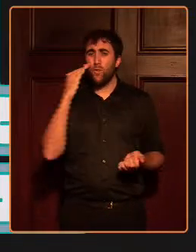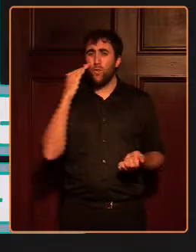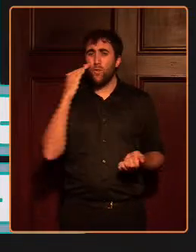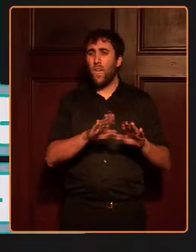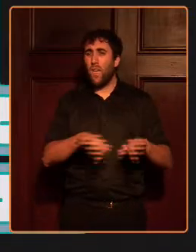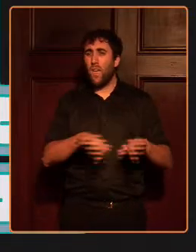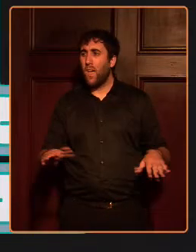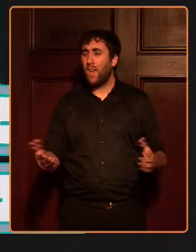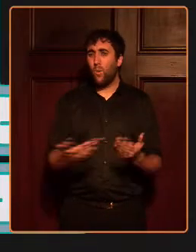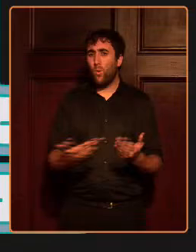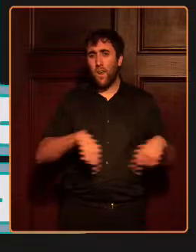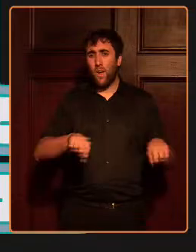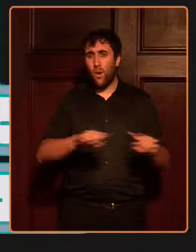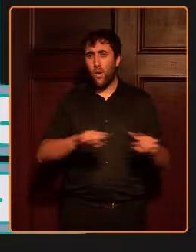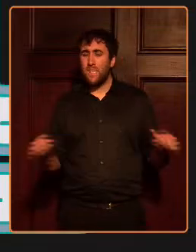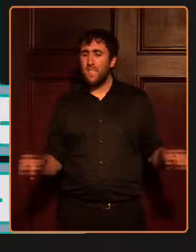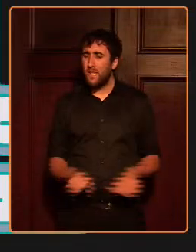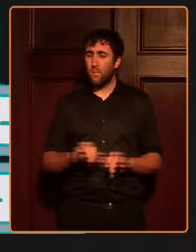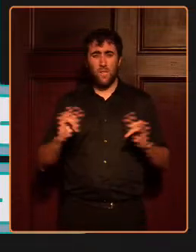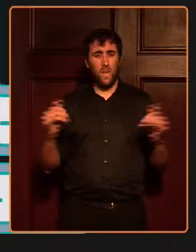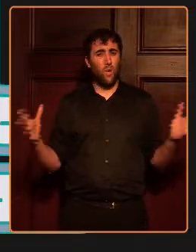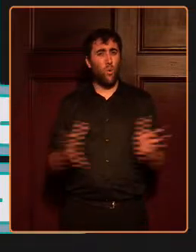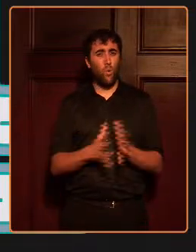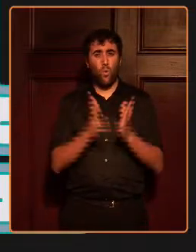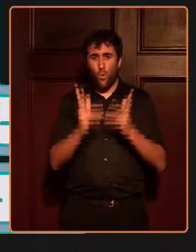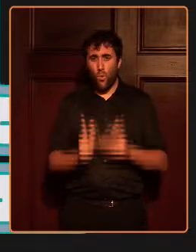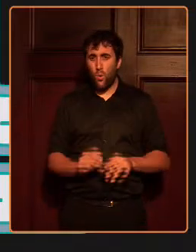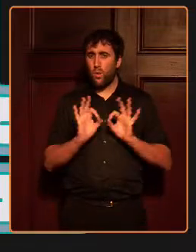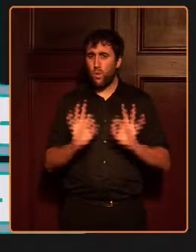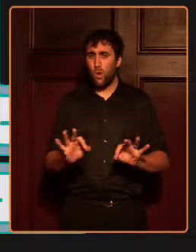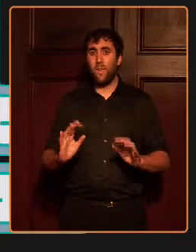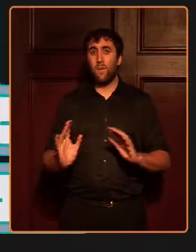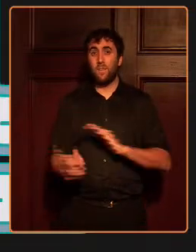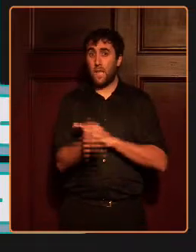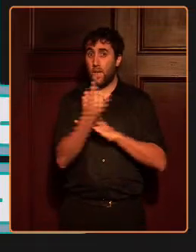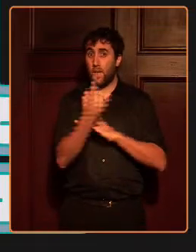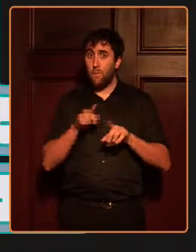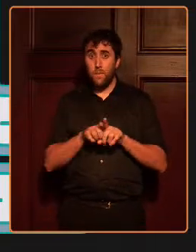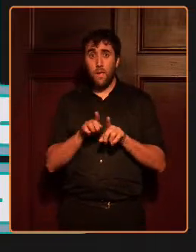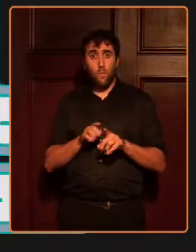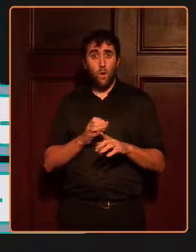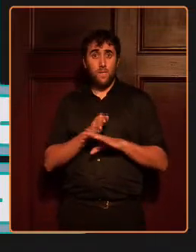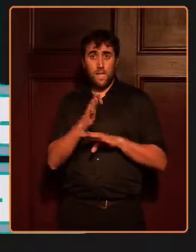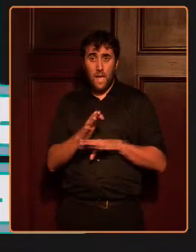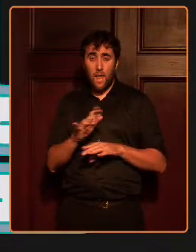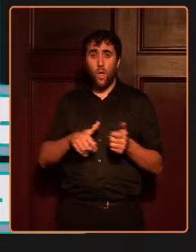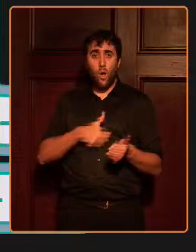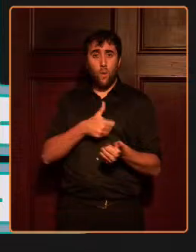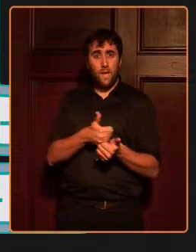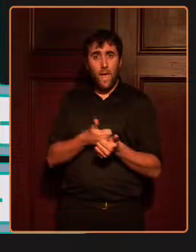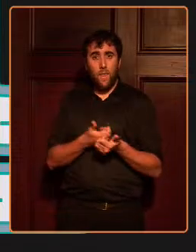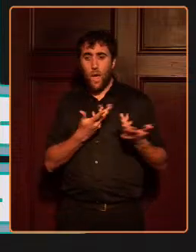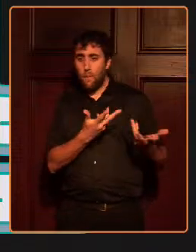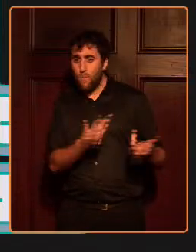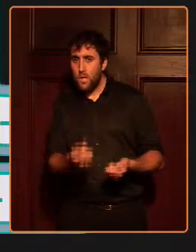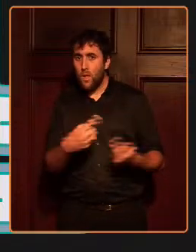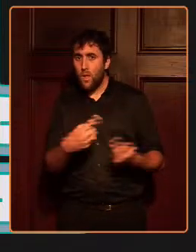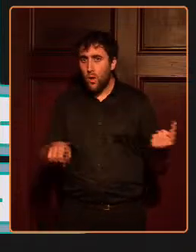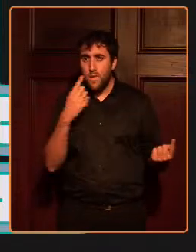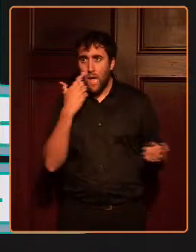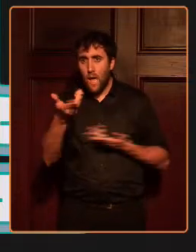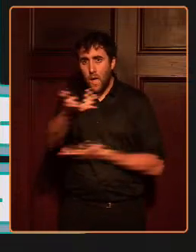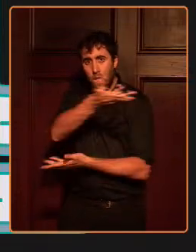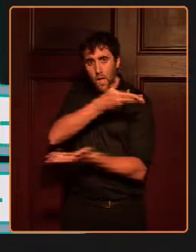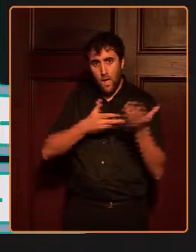que se organizan. En ese camino, Ceibal va a seguir estando cerca, formando, acompañando, invirtiendo, integrando, escuchando y